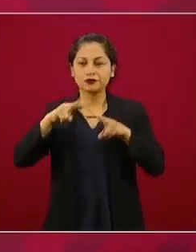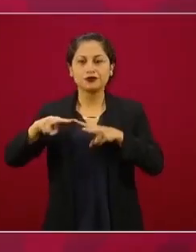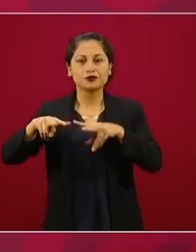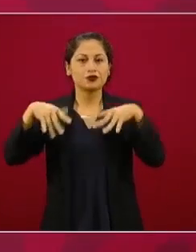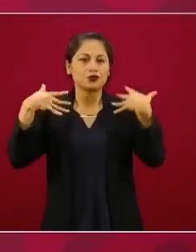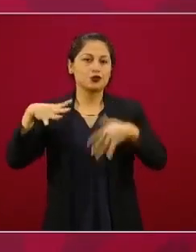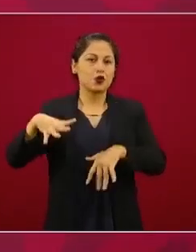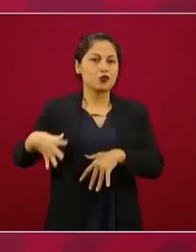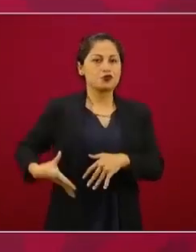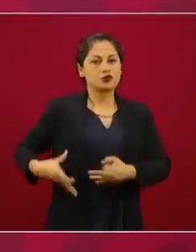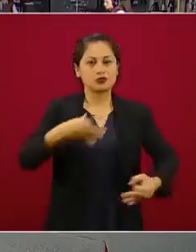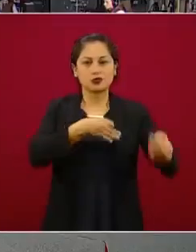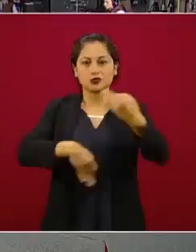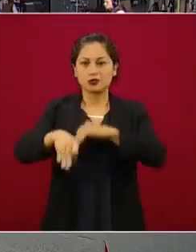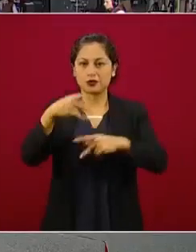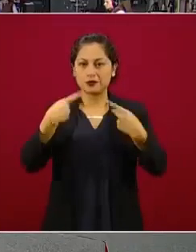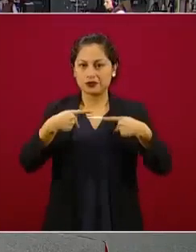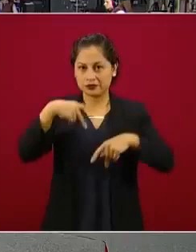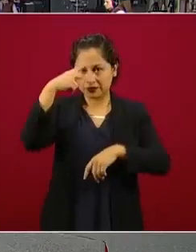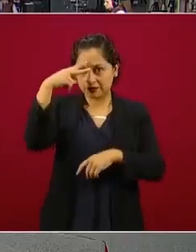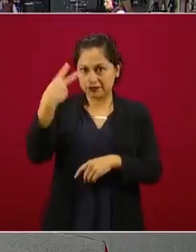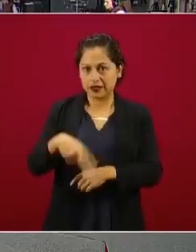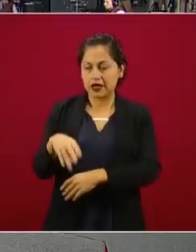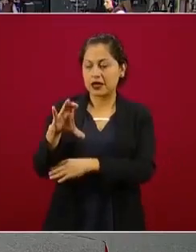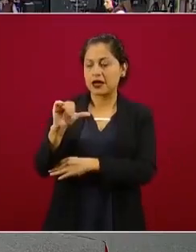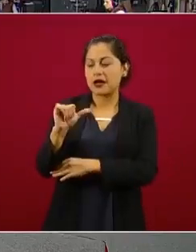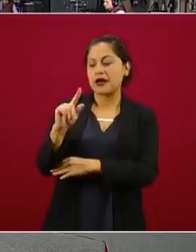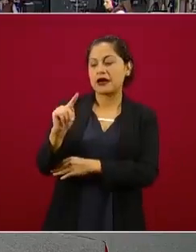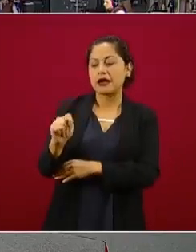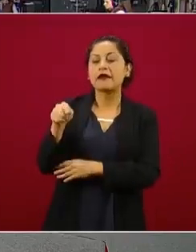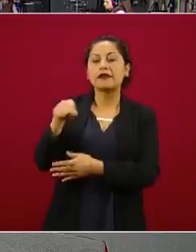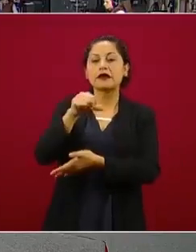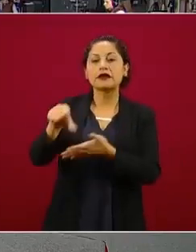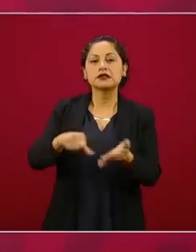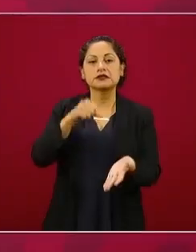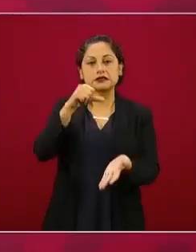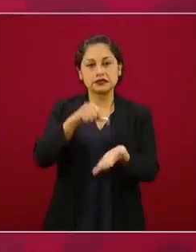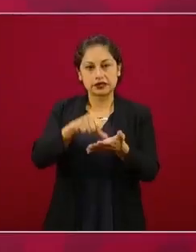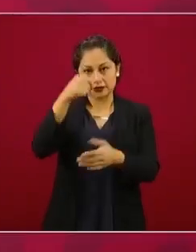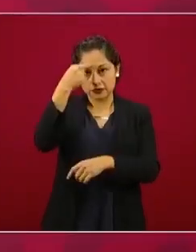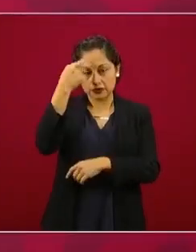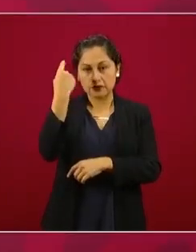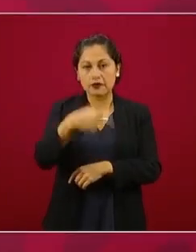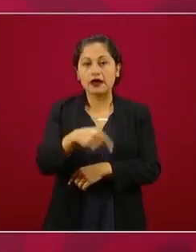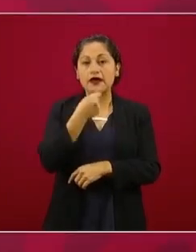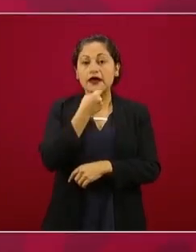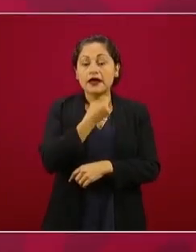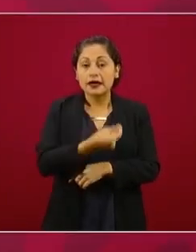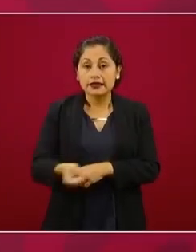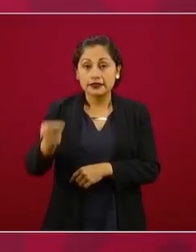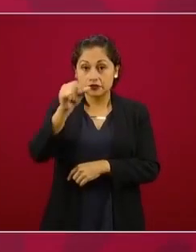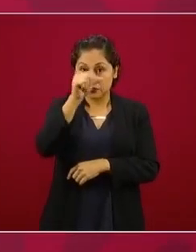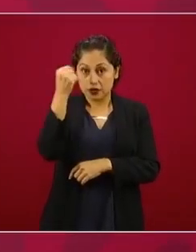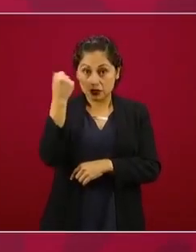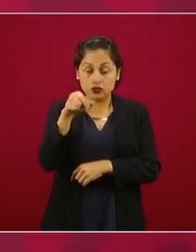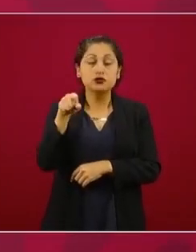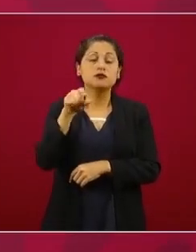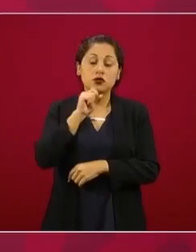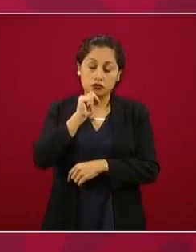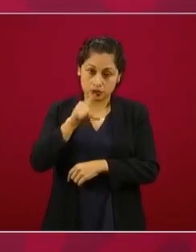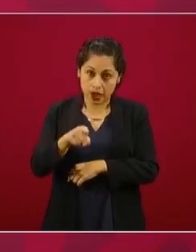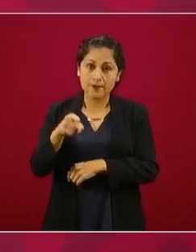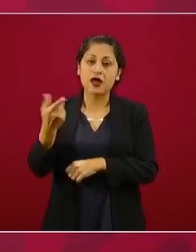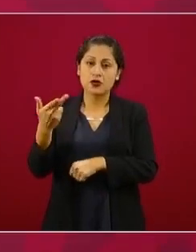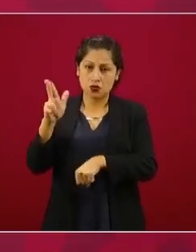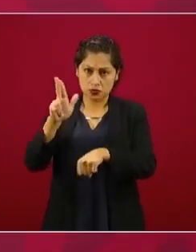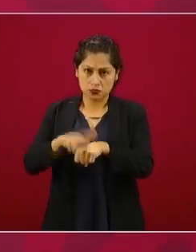mexicanos. El CAT, el Centro para Niños con Autismo, está disponible también, es una infraestructura que está disponible